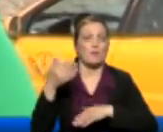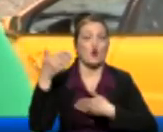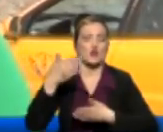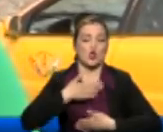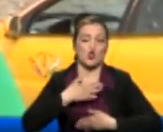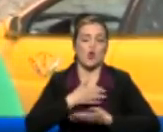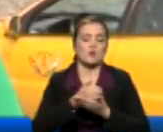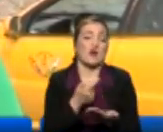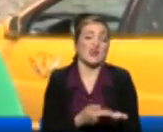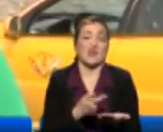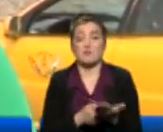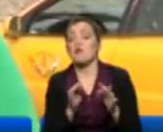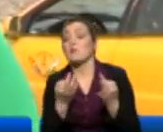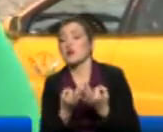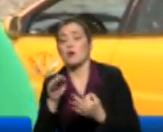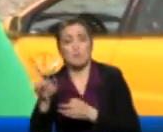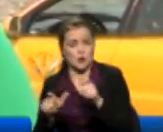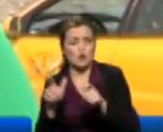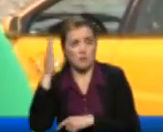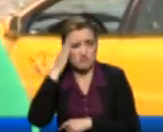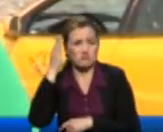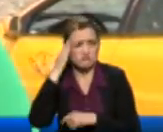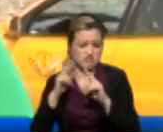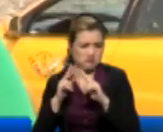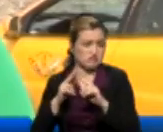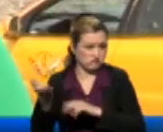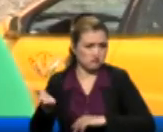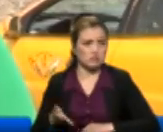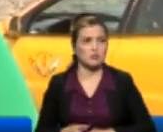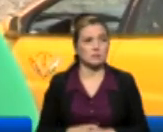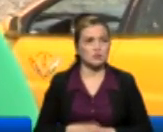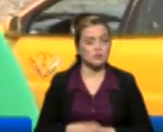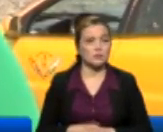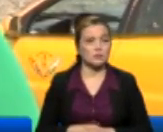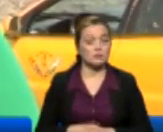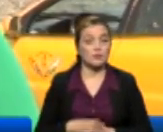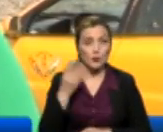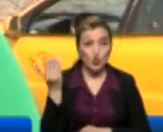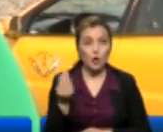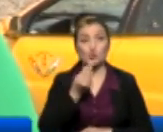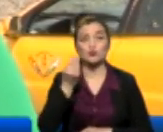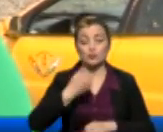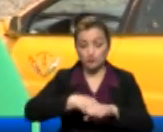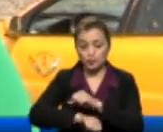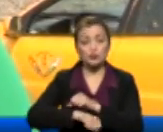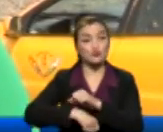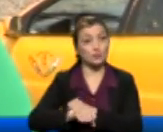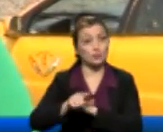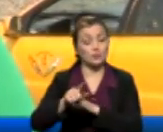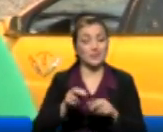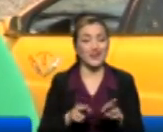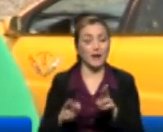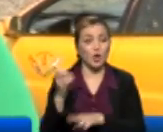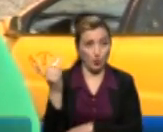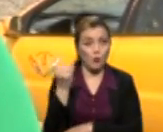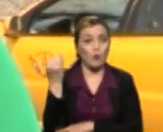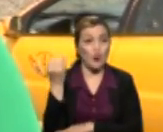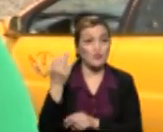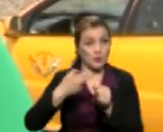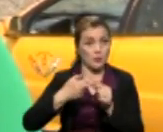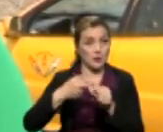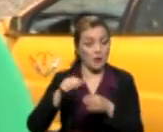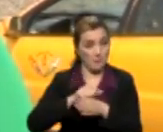todo lo que se pueda con los familiares, que son gente conocida de nuestro medio. Nos decían que el joven futbolista estuvo en Río Verde también en